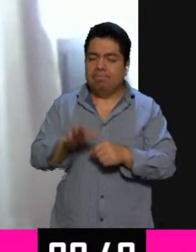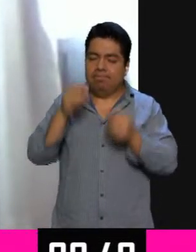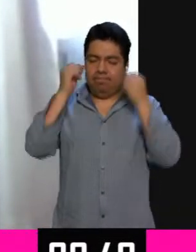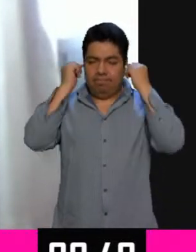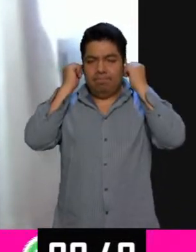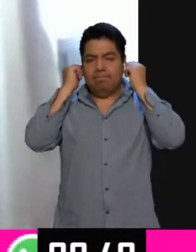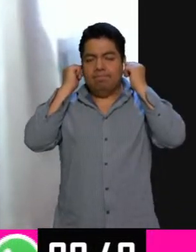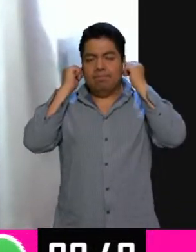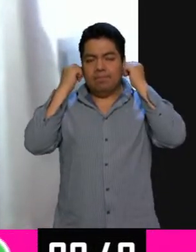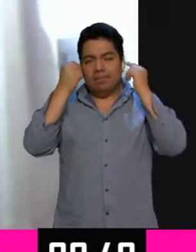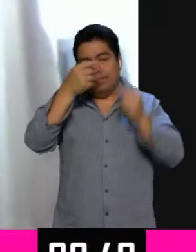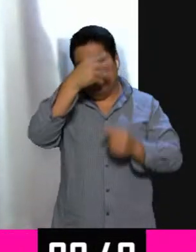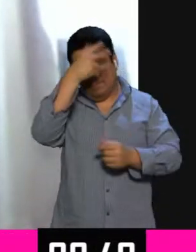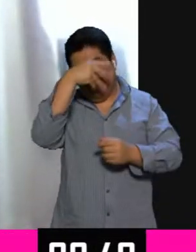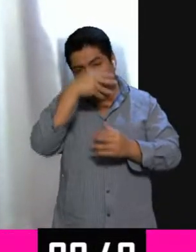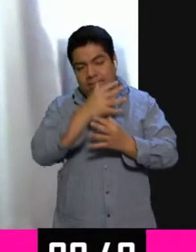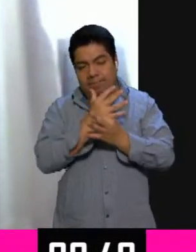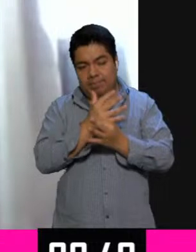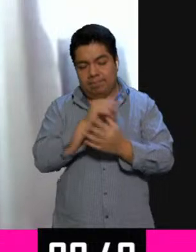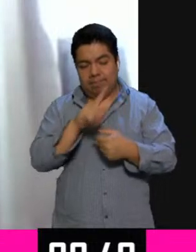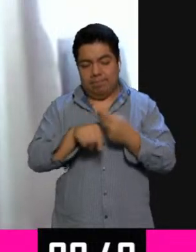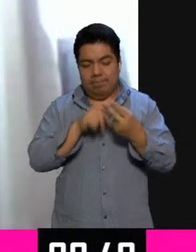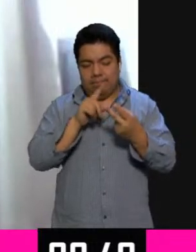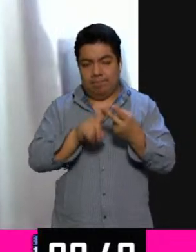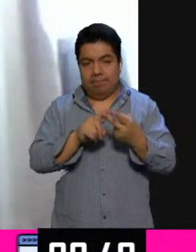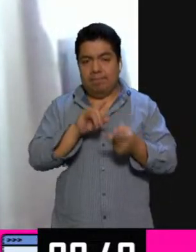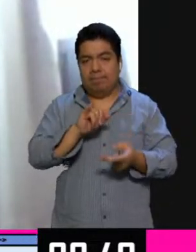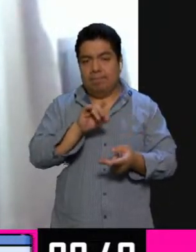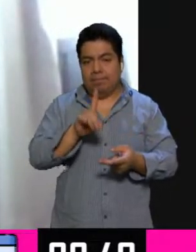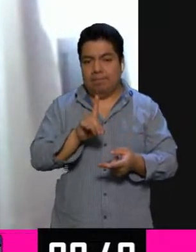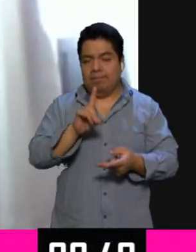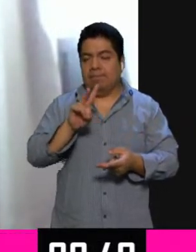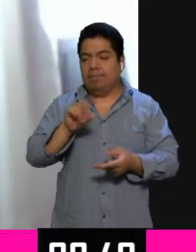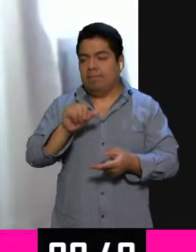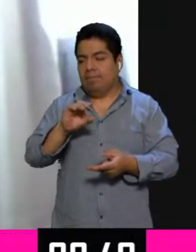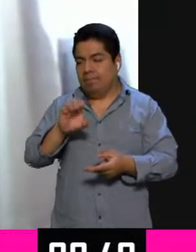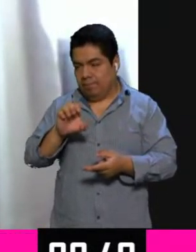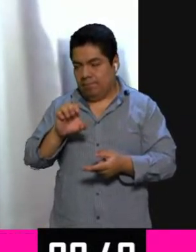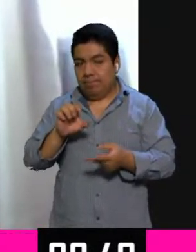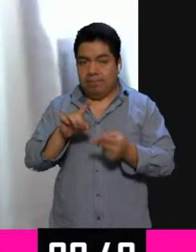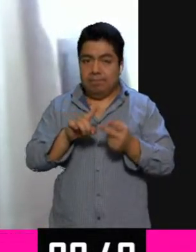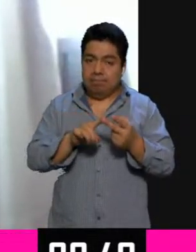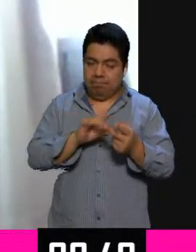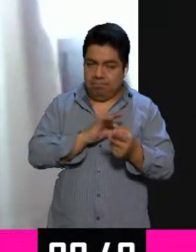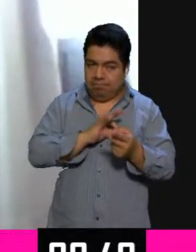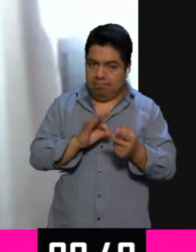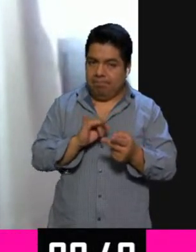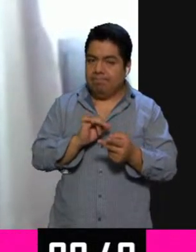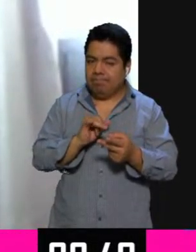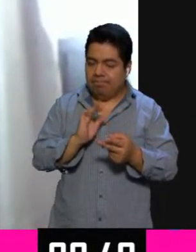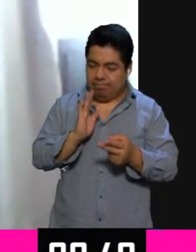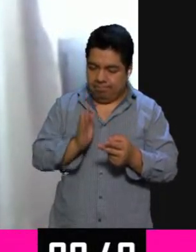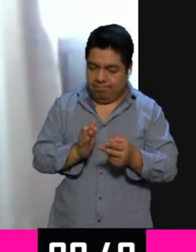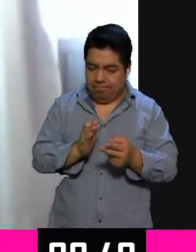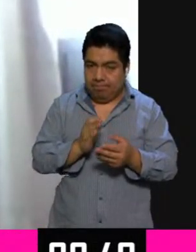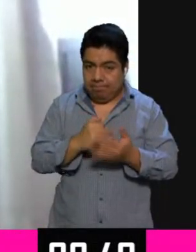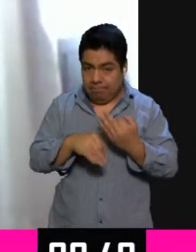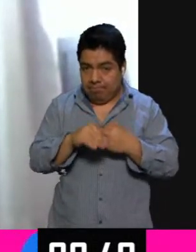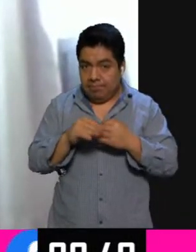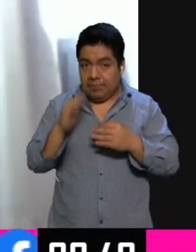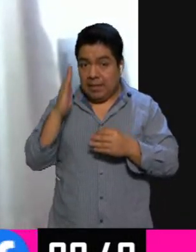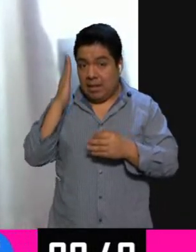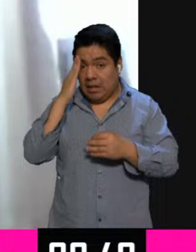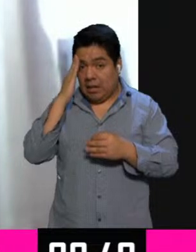lo ha dicho Trump y lo ha hecho su segundo de a bordo, J.D. Vance. Es posible y además aceptable que estos